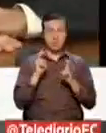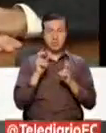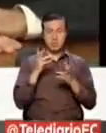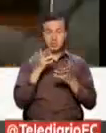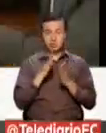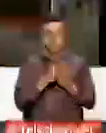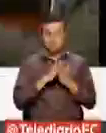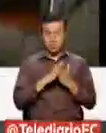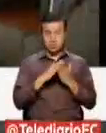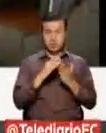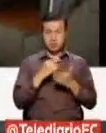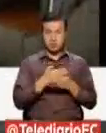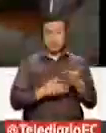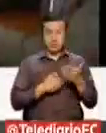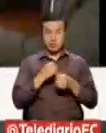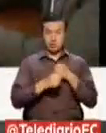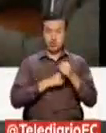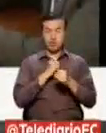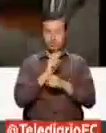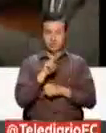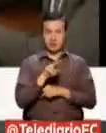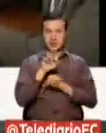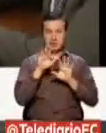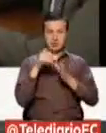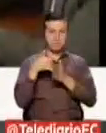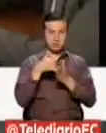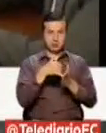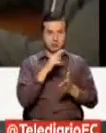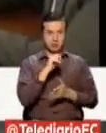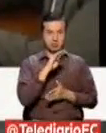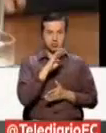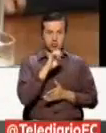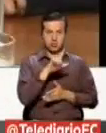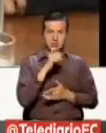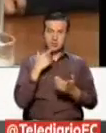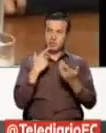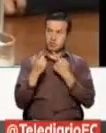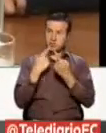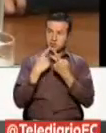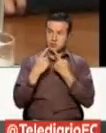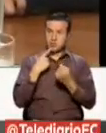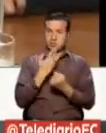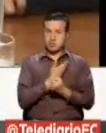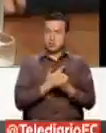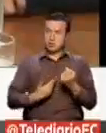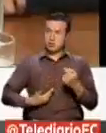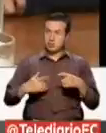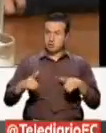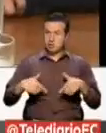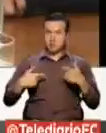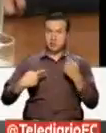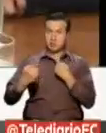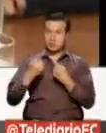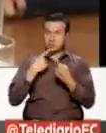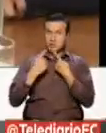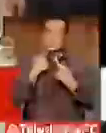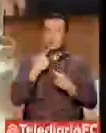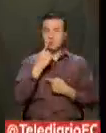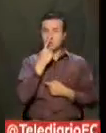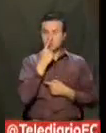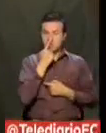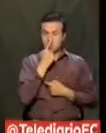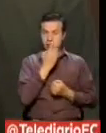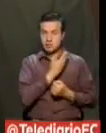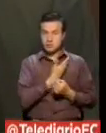Nobel de Literatura 2010 abordó horas posteriores con el presidente de la República, Lenín Moreno, en un encuentro personal. El interés que tiene